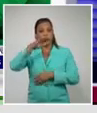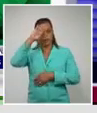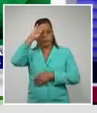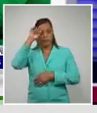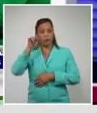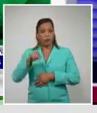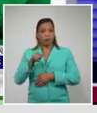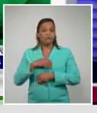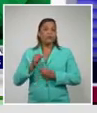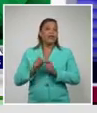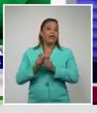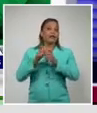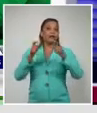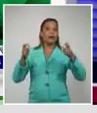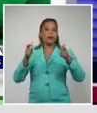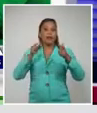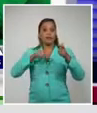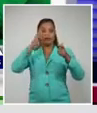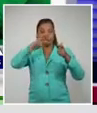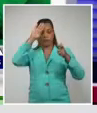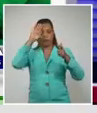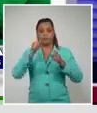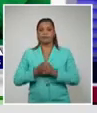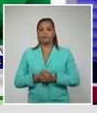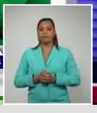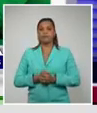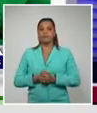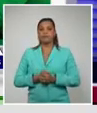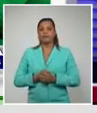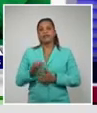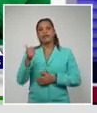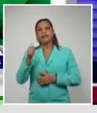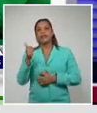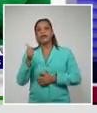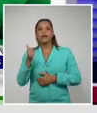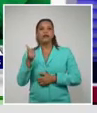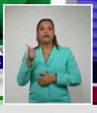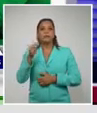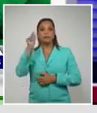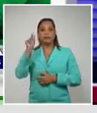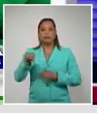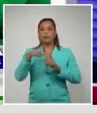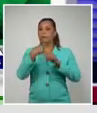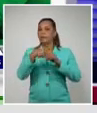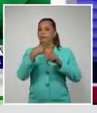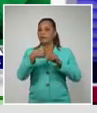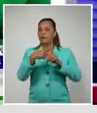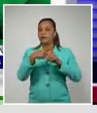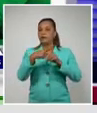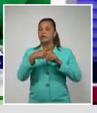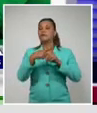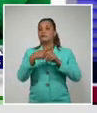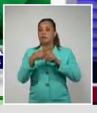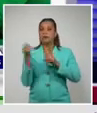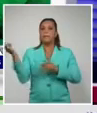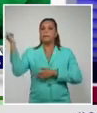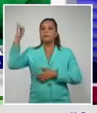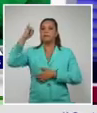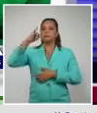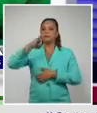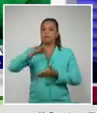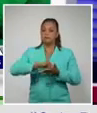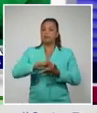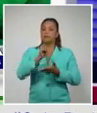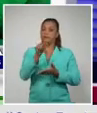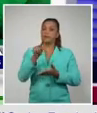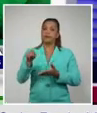elevada que tenemos en nuestro país. Y 10 de los casos diagnosticados pues fueron importados, cifra